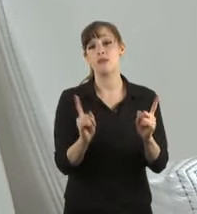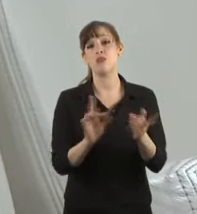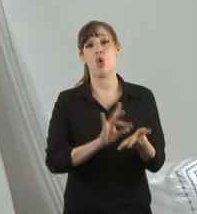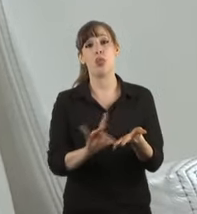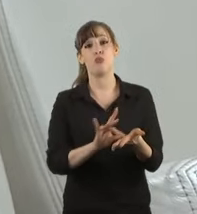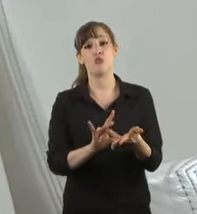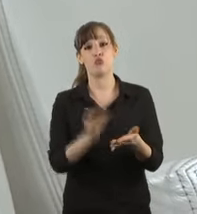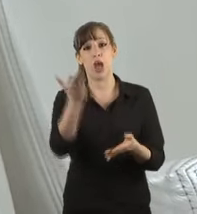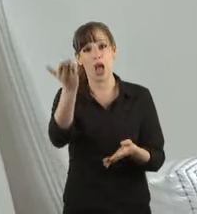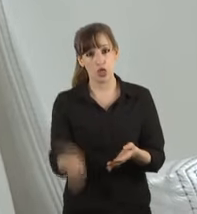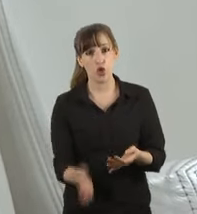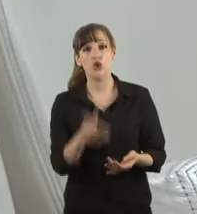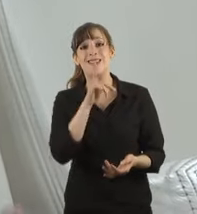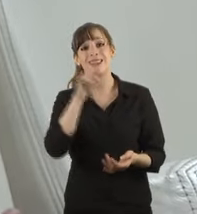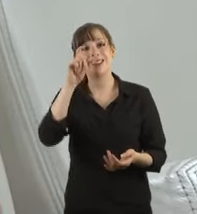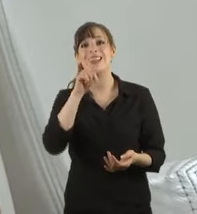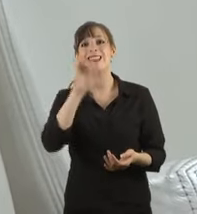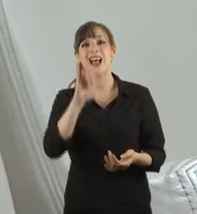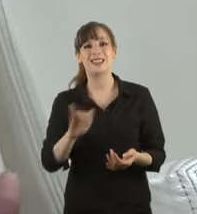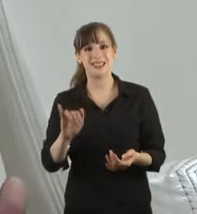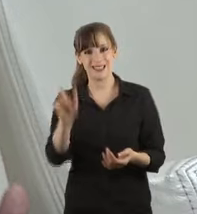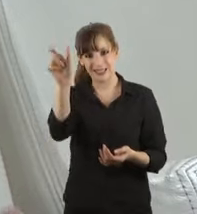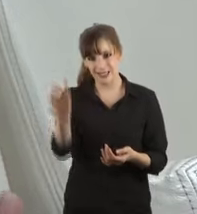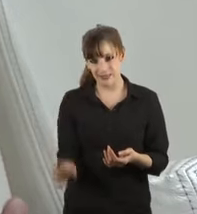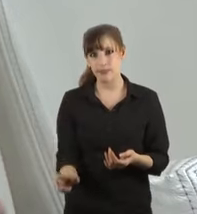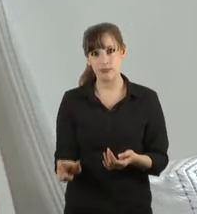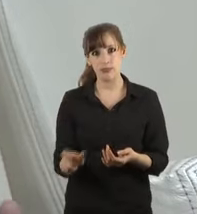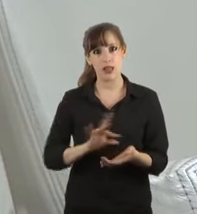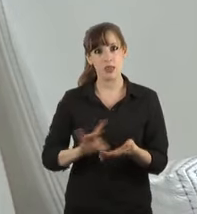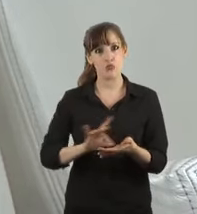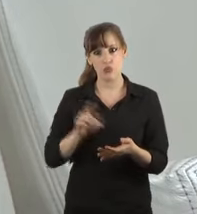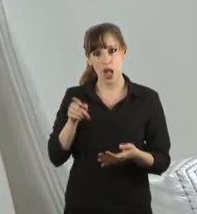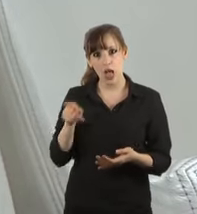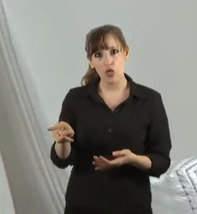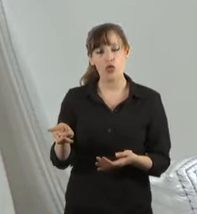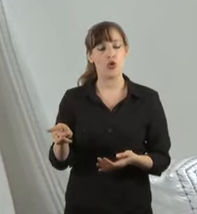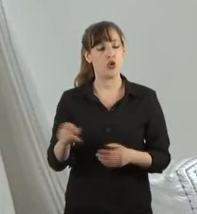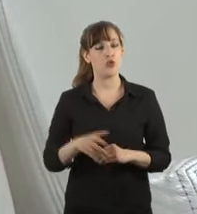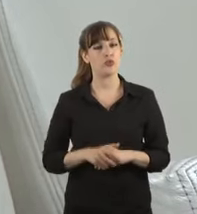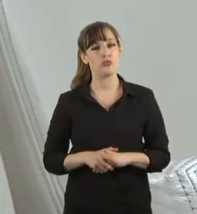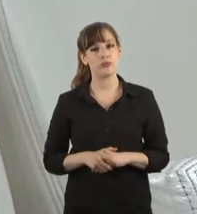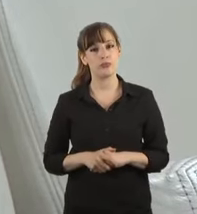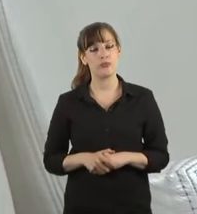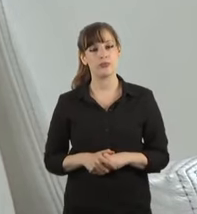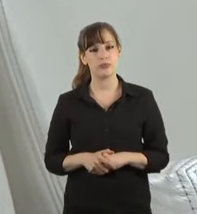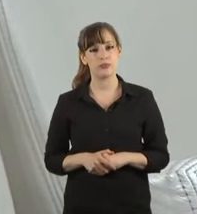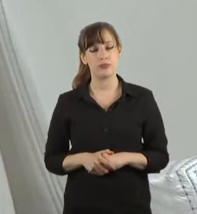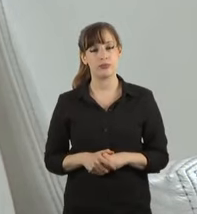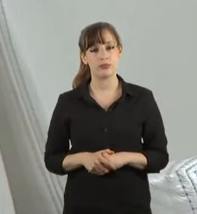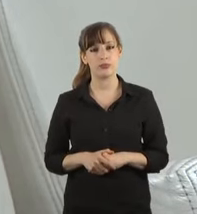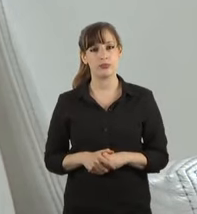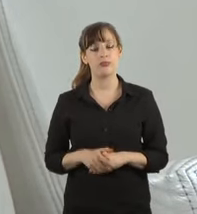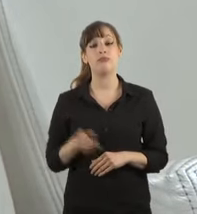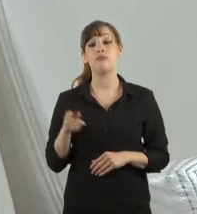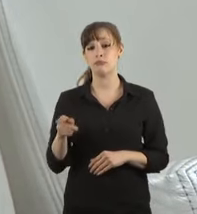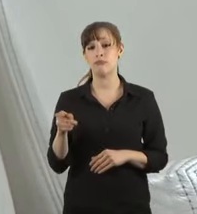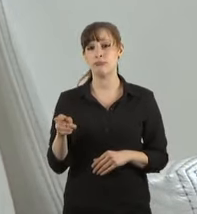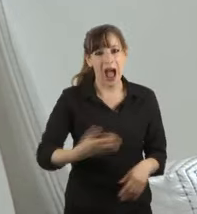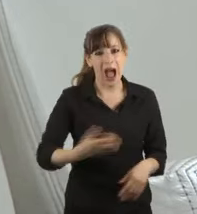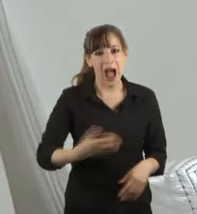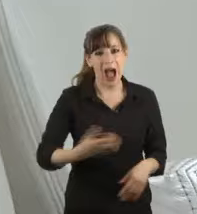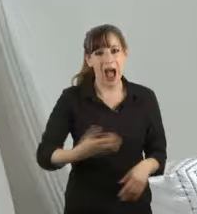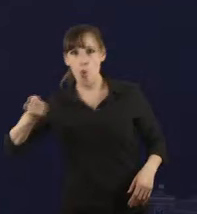tetás que en las últimas horas uno de los denominados y más dialoguistas con el oficialismo